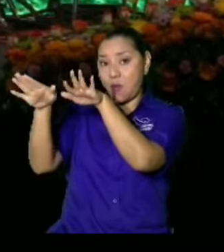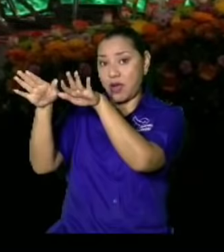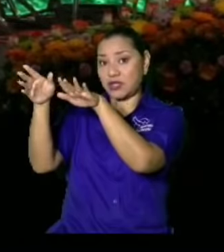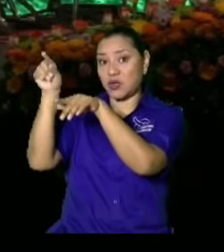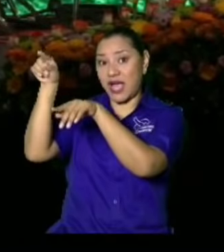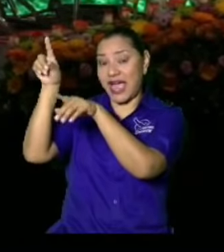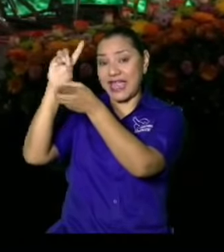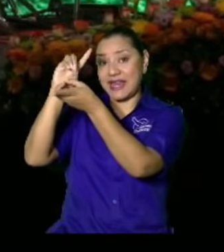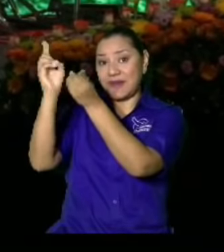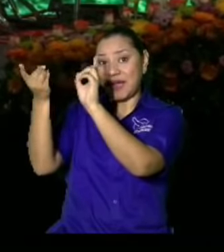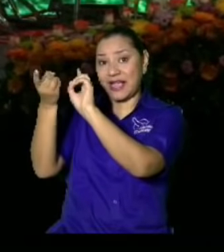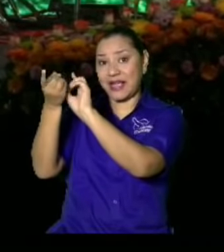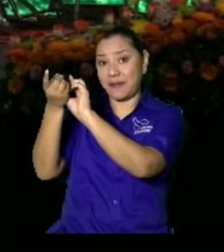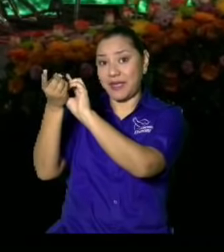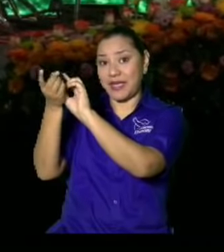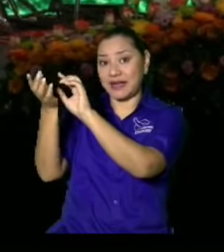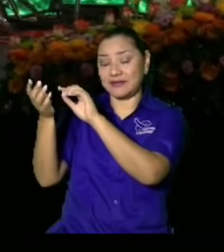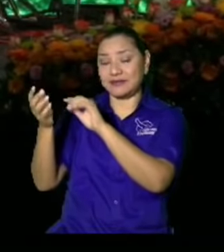Dios.